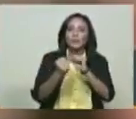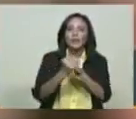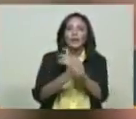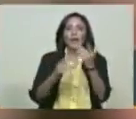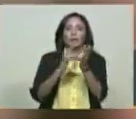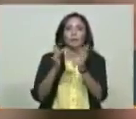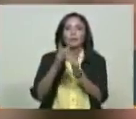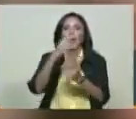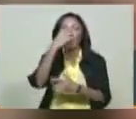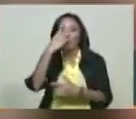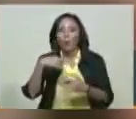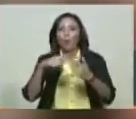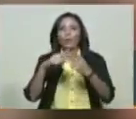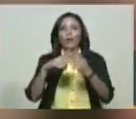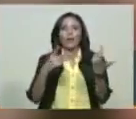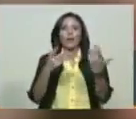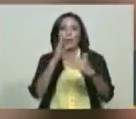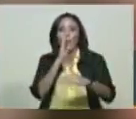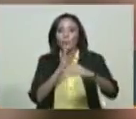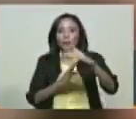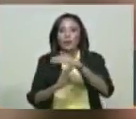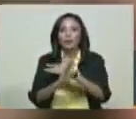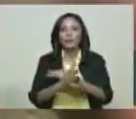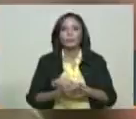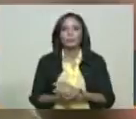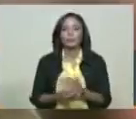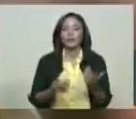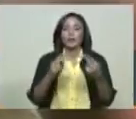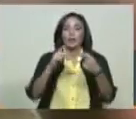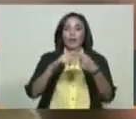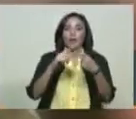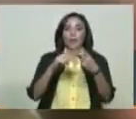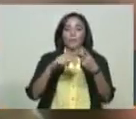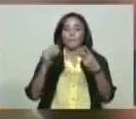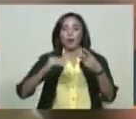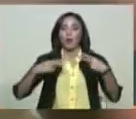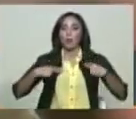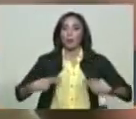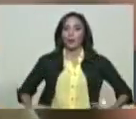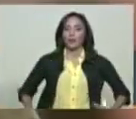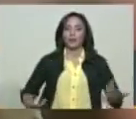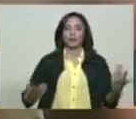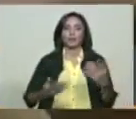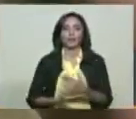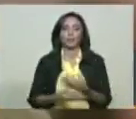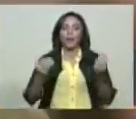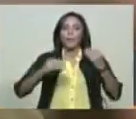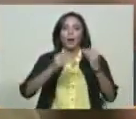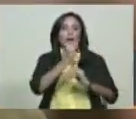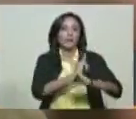liberador humanista internacionalista